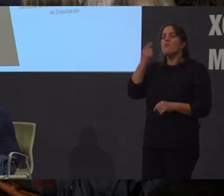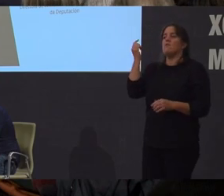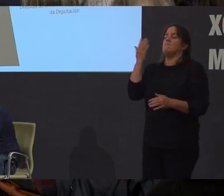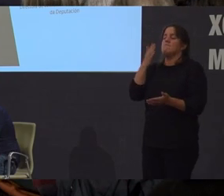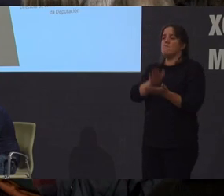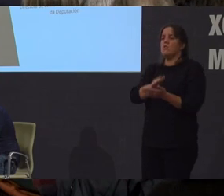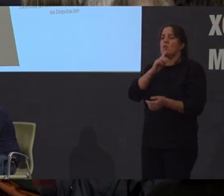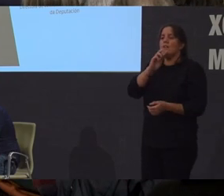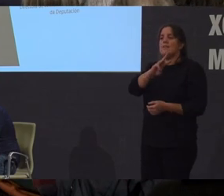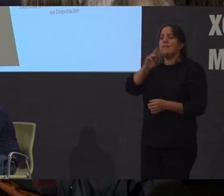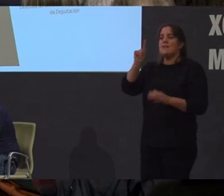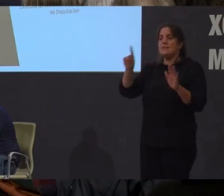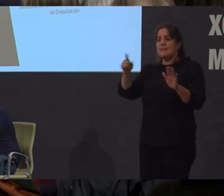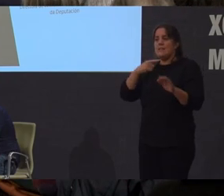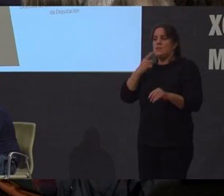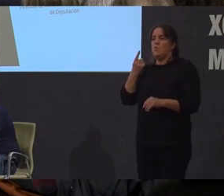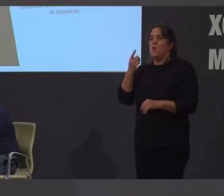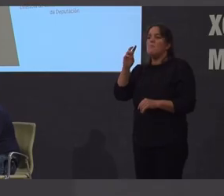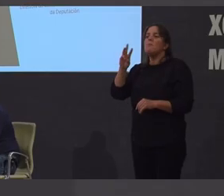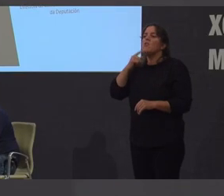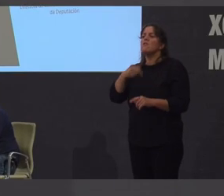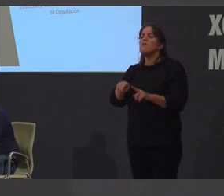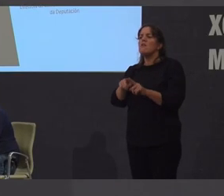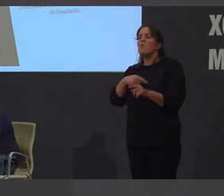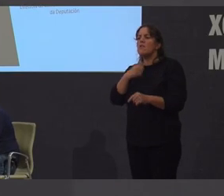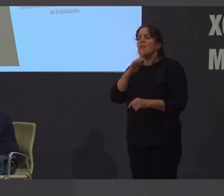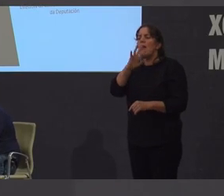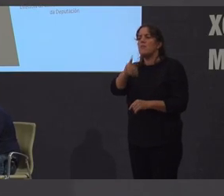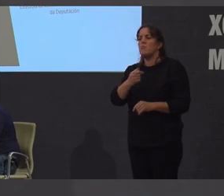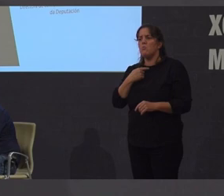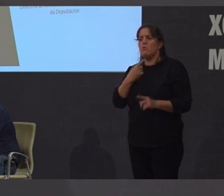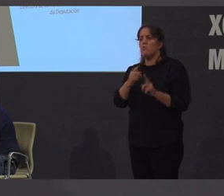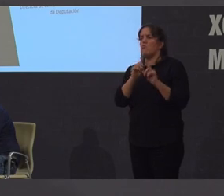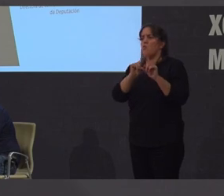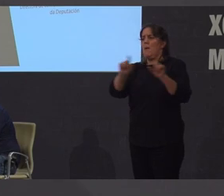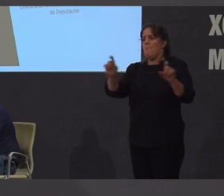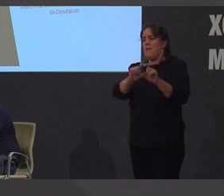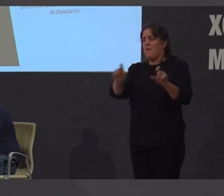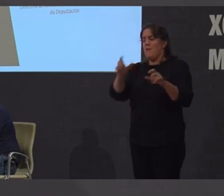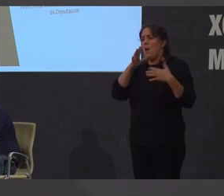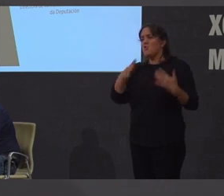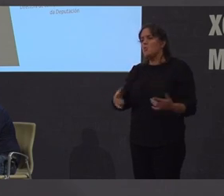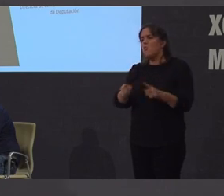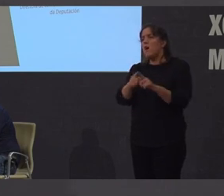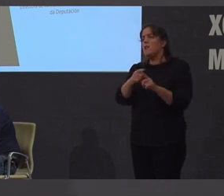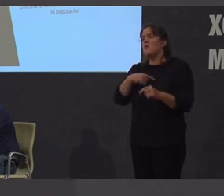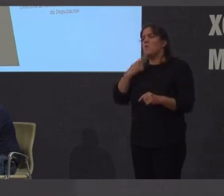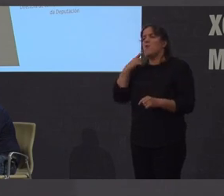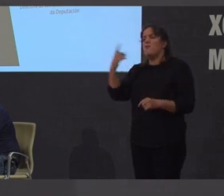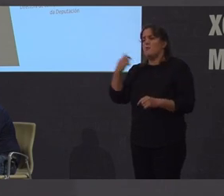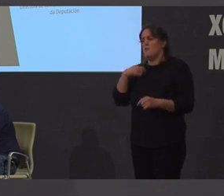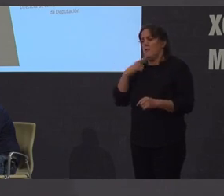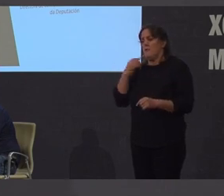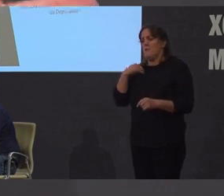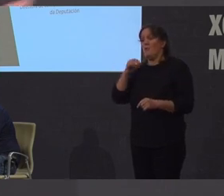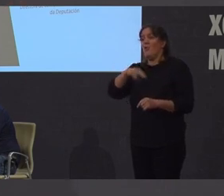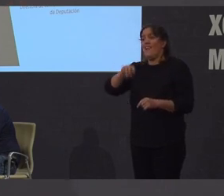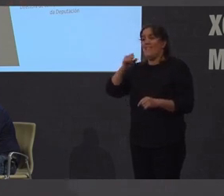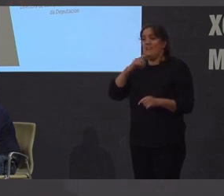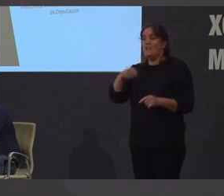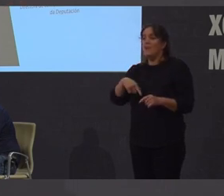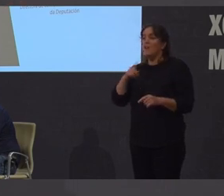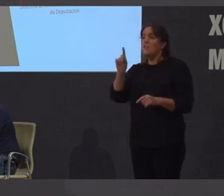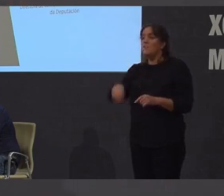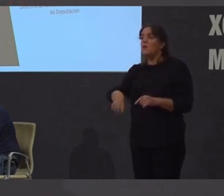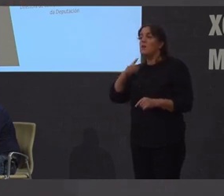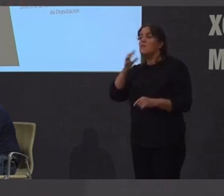Pepe Miñones, a quen se lle quitou, a quen se lle expropiou a súa empresa, que hoxendía está na coñecida Naturgy. A intervención de